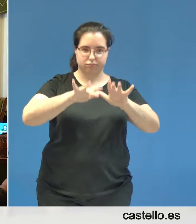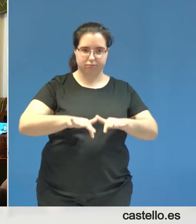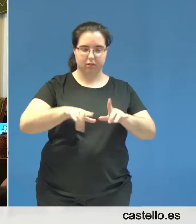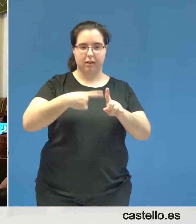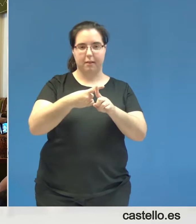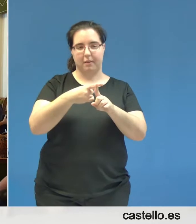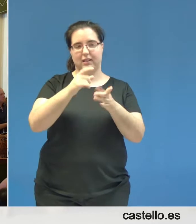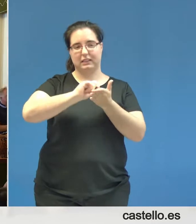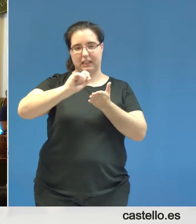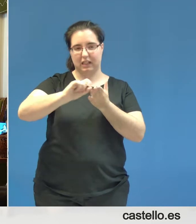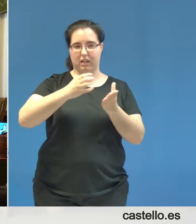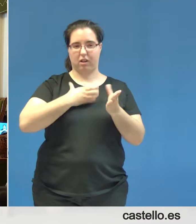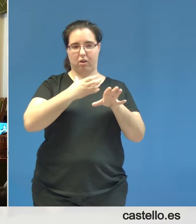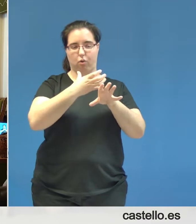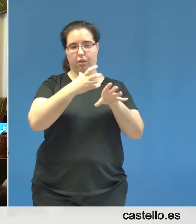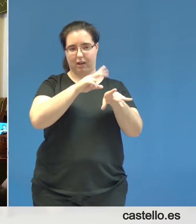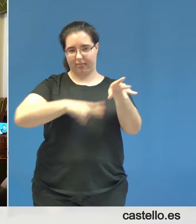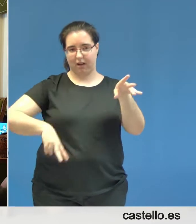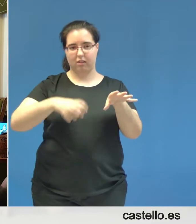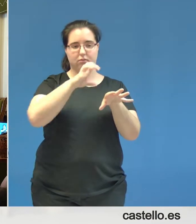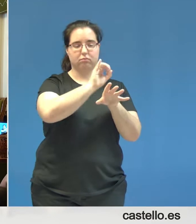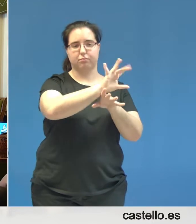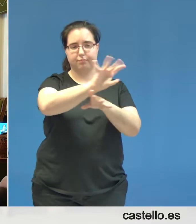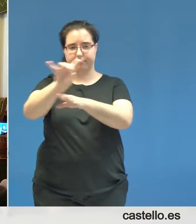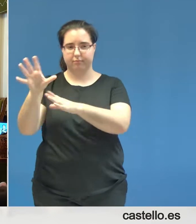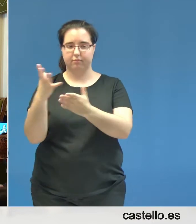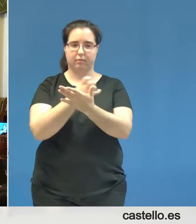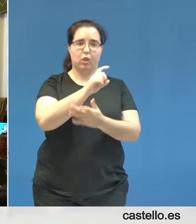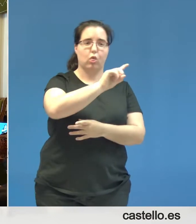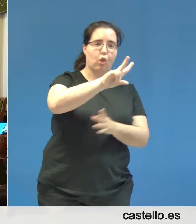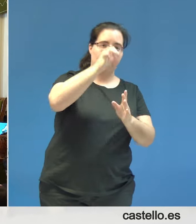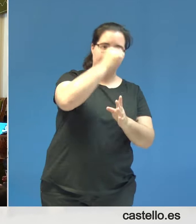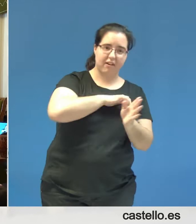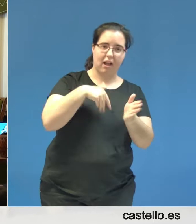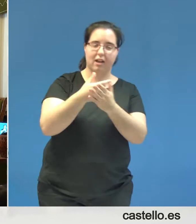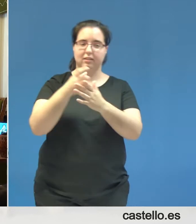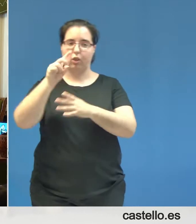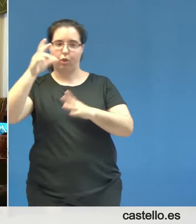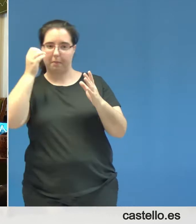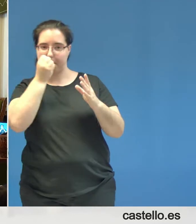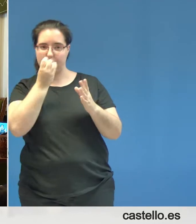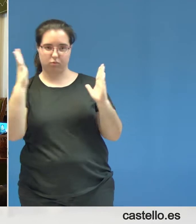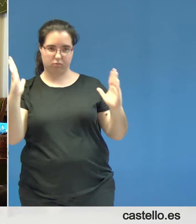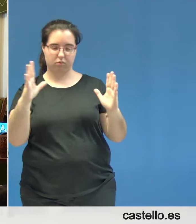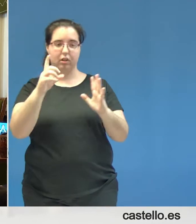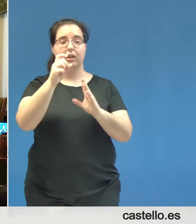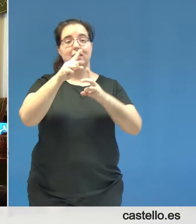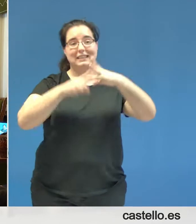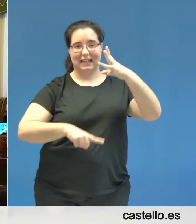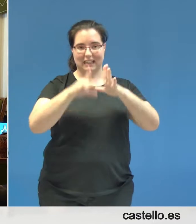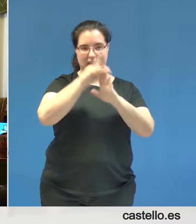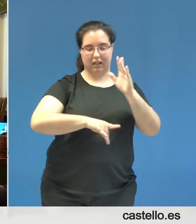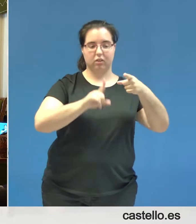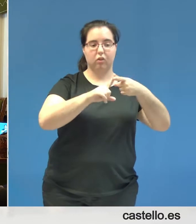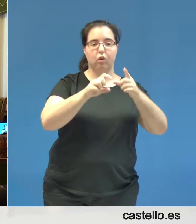concejalías delegadas entre periodo comprendido entre el 12 de abril al 23 de mayo. Especialmente queda cuenta de tres decretos. Un decreto de fecha 18